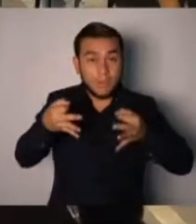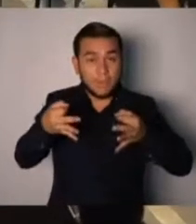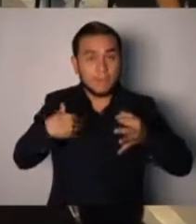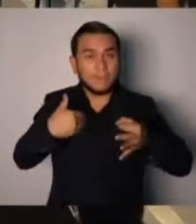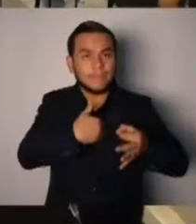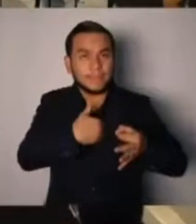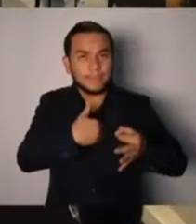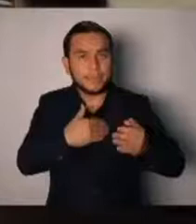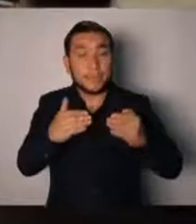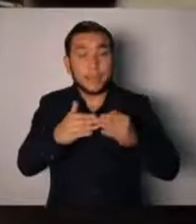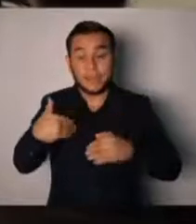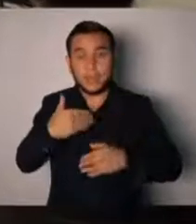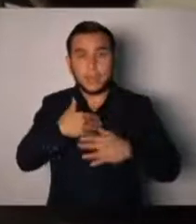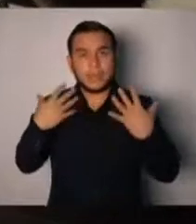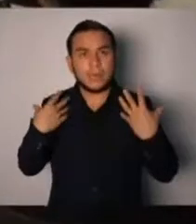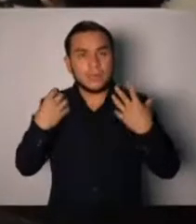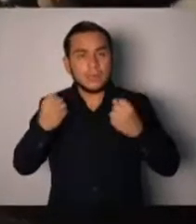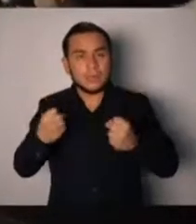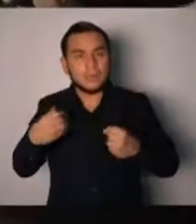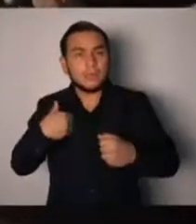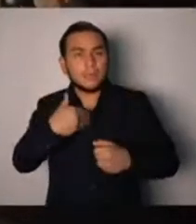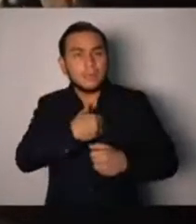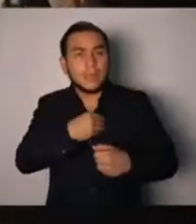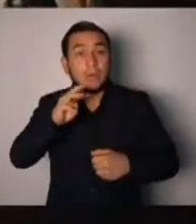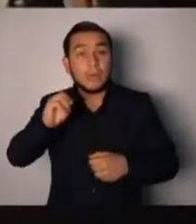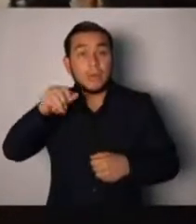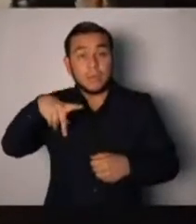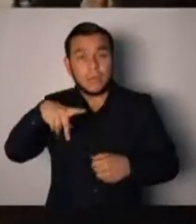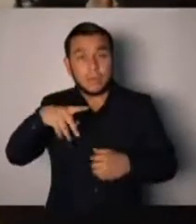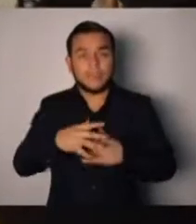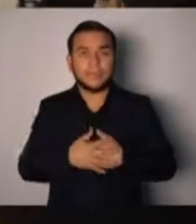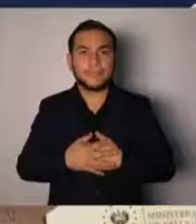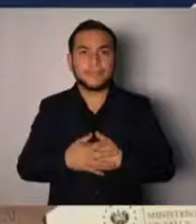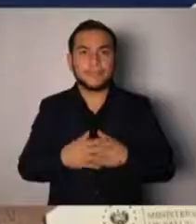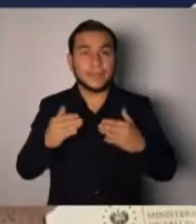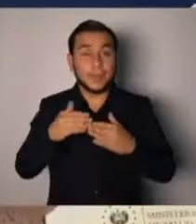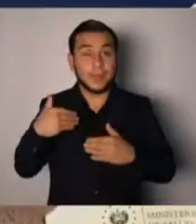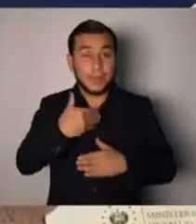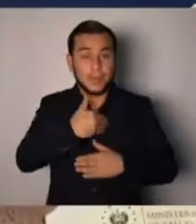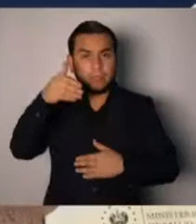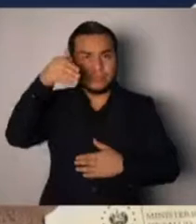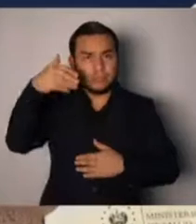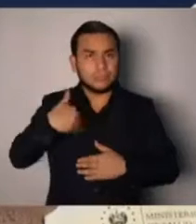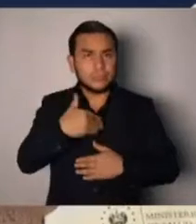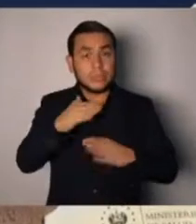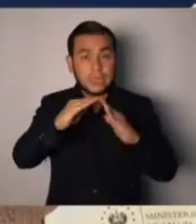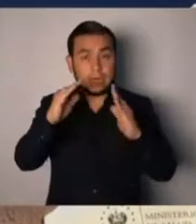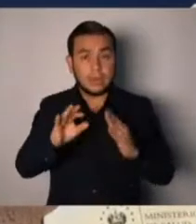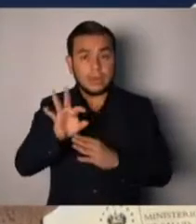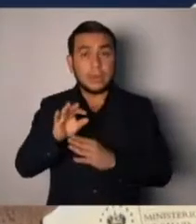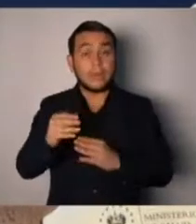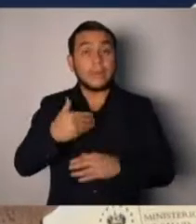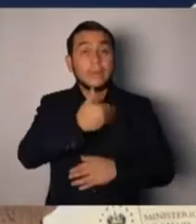la ministra desarrollo de la cámara de tu chico este el ministro de obras públicas romeo administra educación mestre vivienda el presidente de progreso